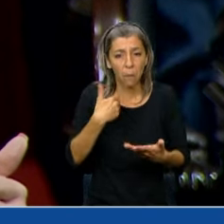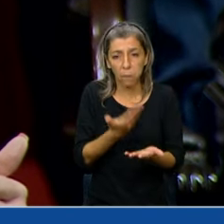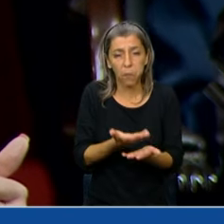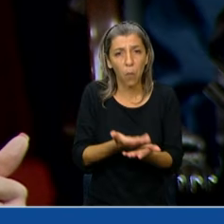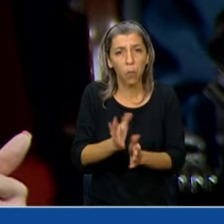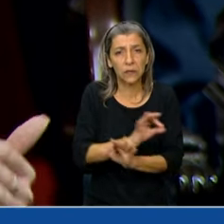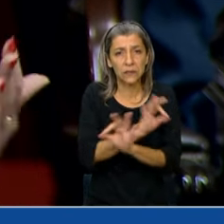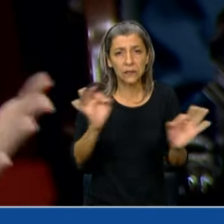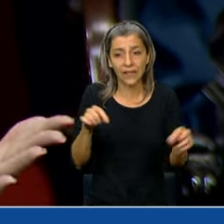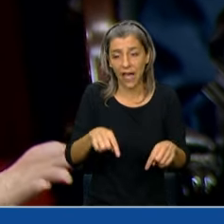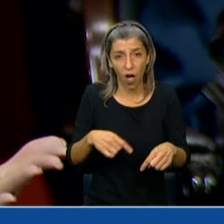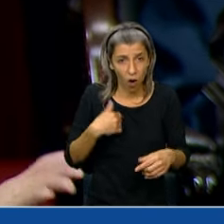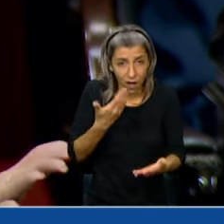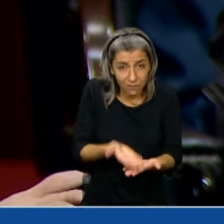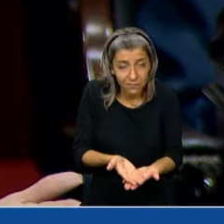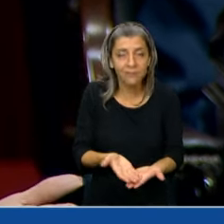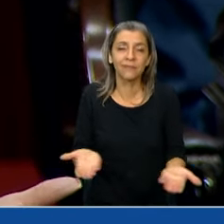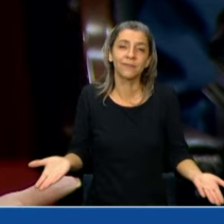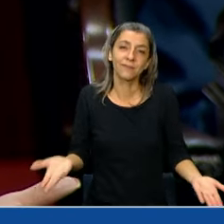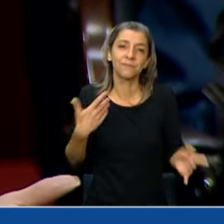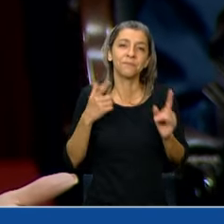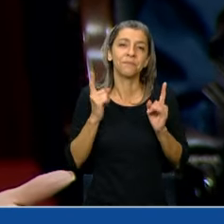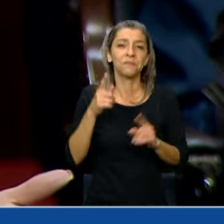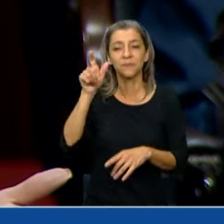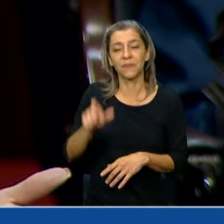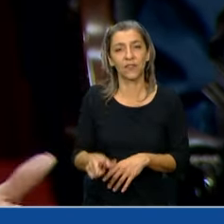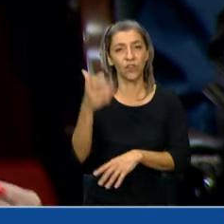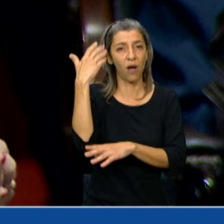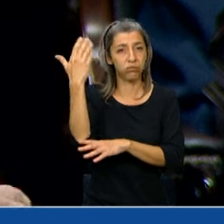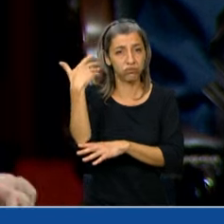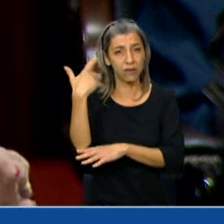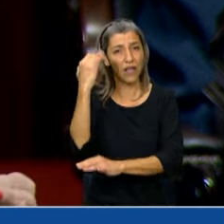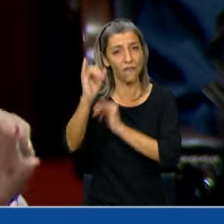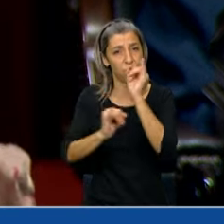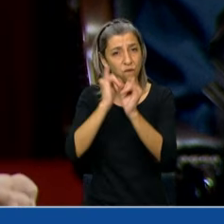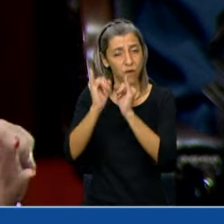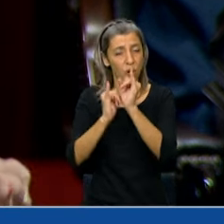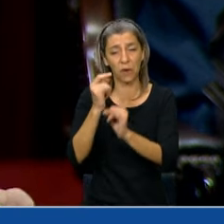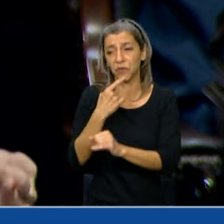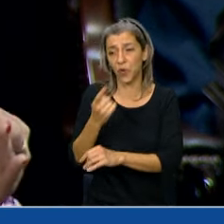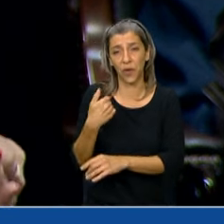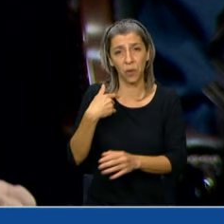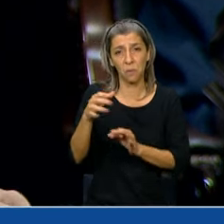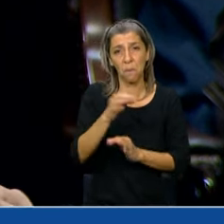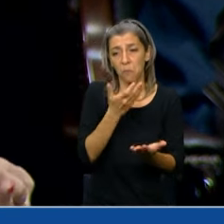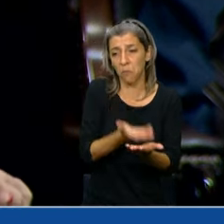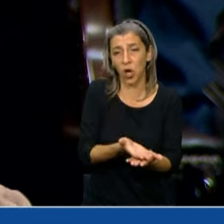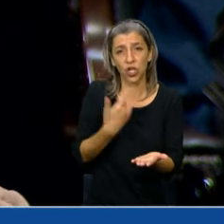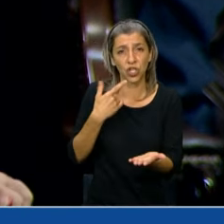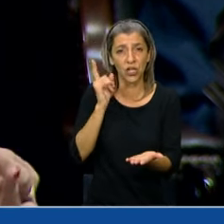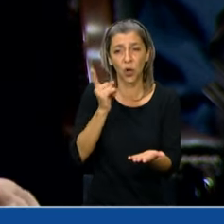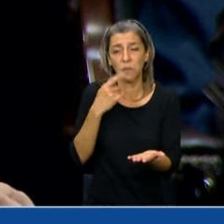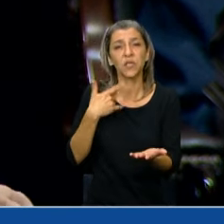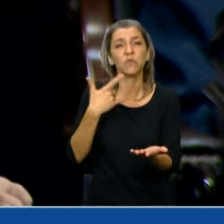discrecional porque hasta el mismo miembro informante del oficialismo lo reconoció Este es un proyecto hecho a medida del